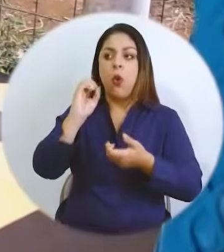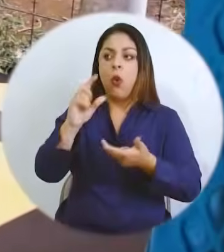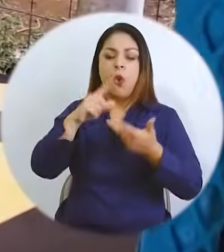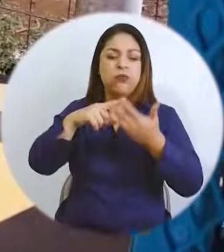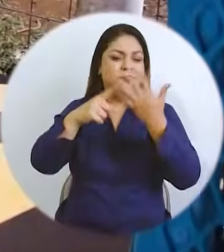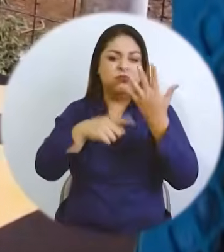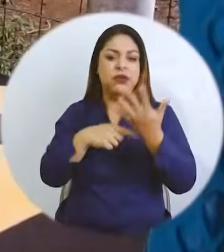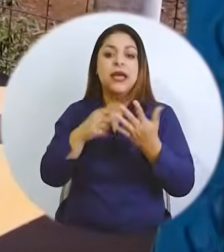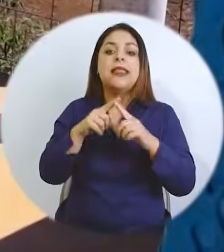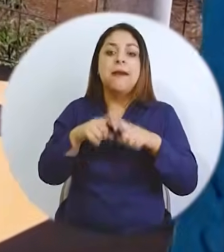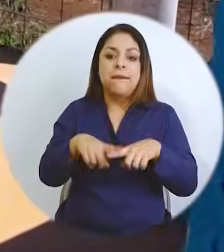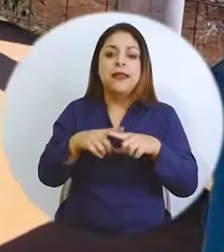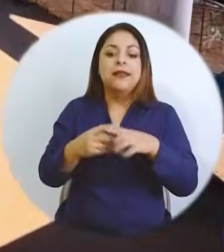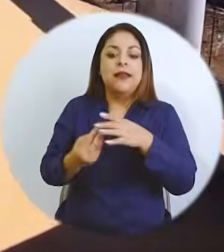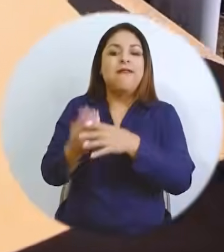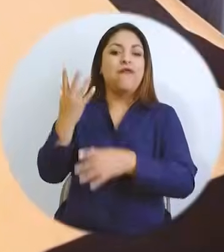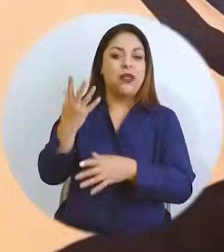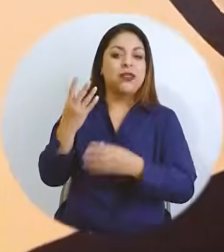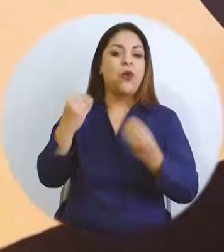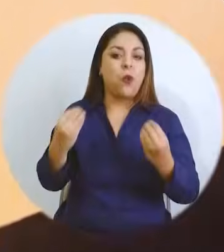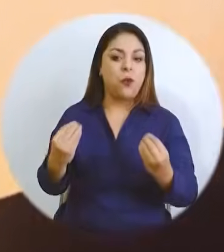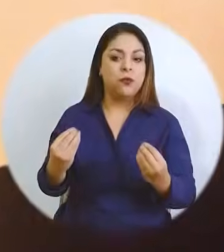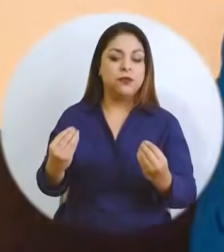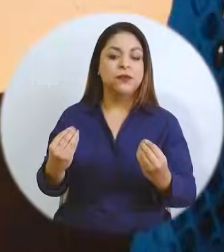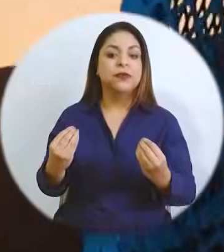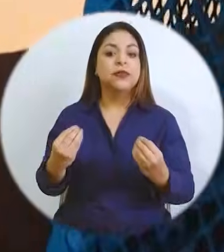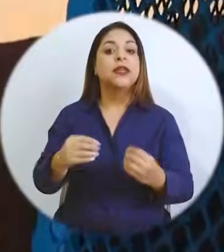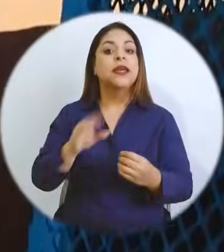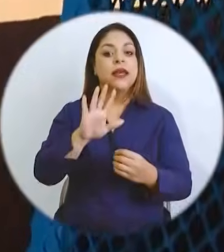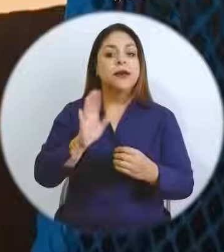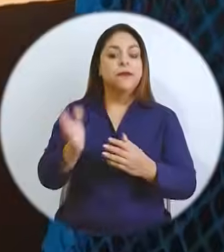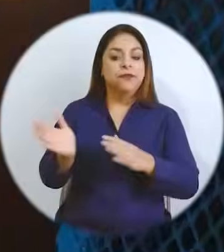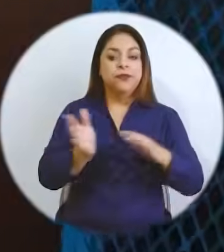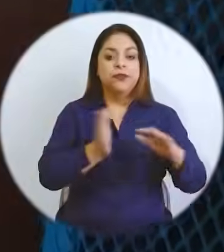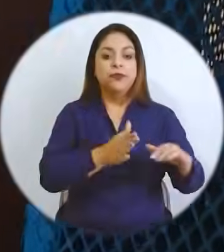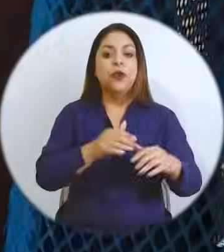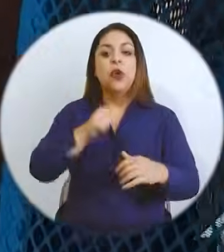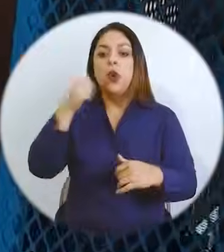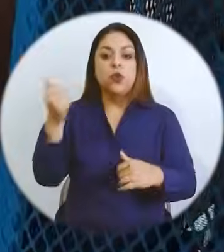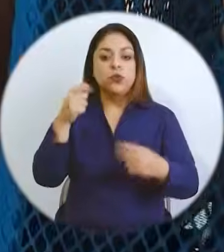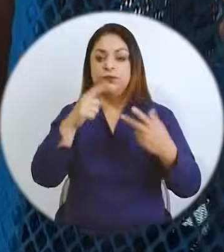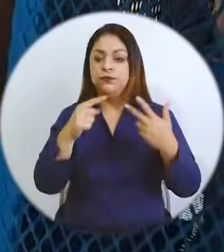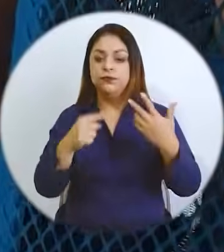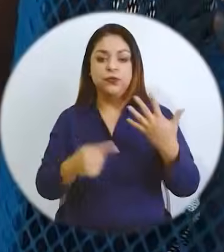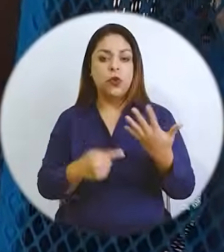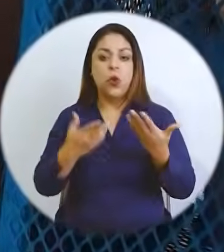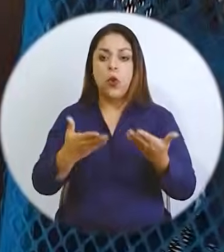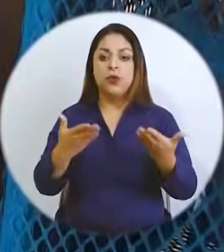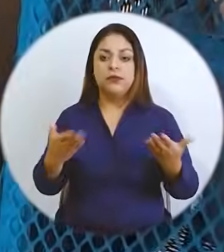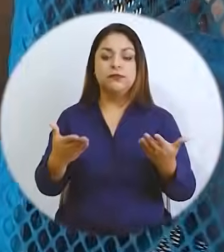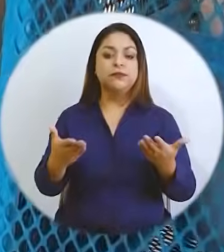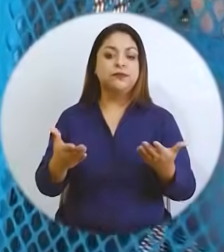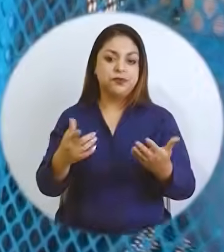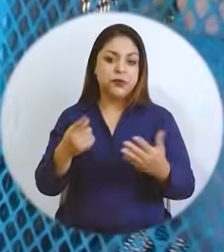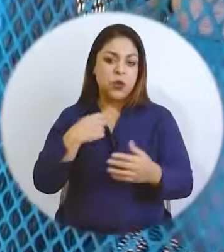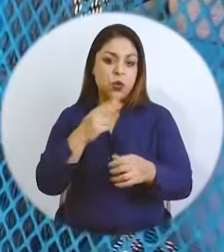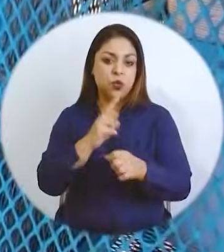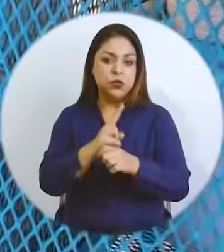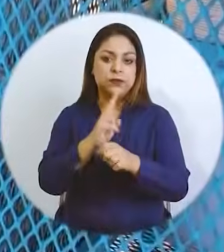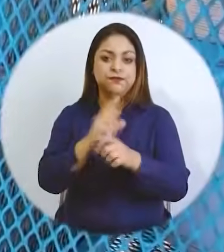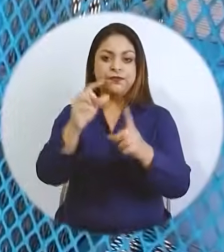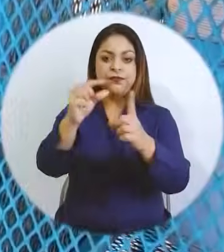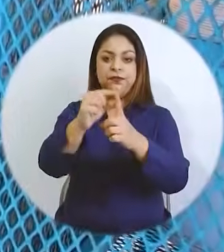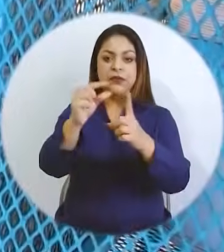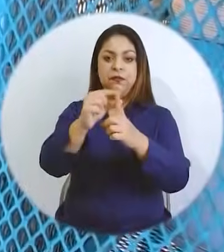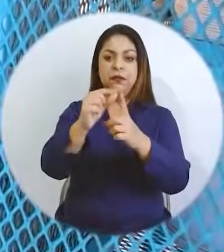corriente eléctrica, pero esa es la fuente apenas. Aparte de las fuentes, tenemos otra serie de componentes. Le voy a hacer la palabra